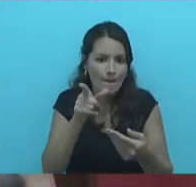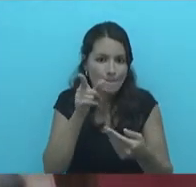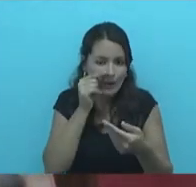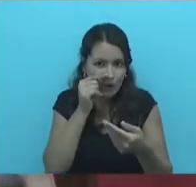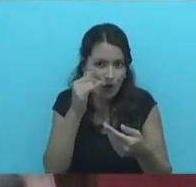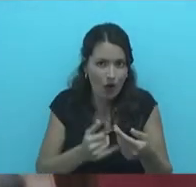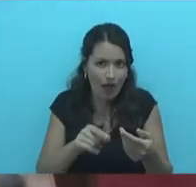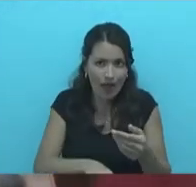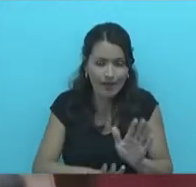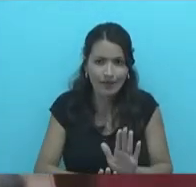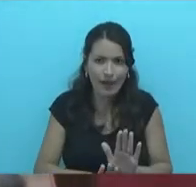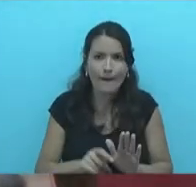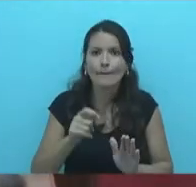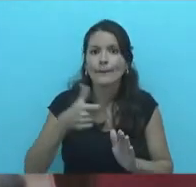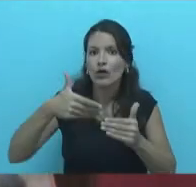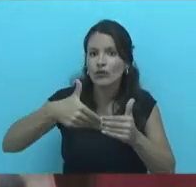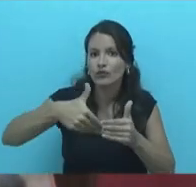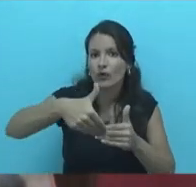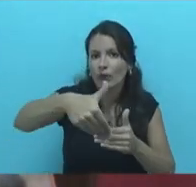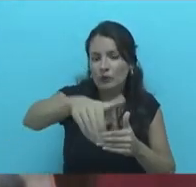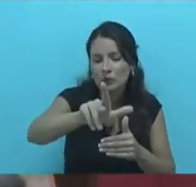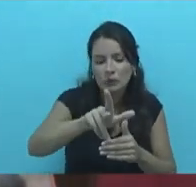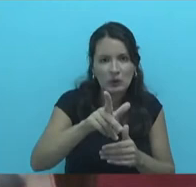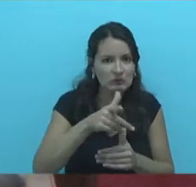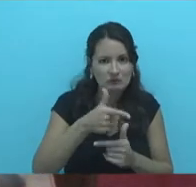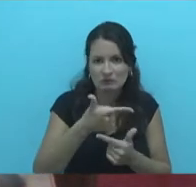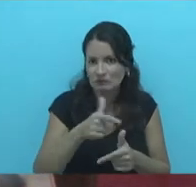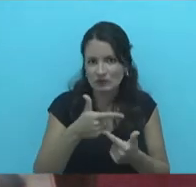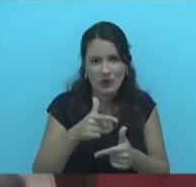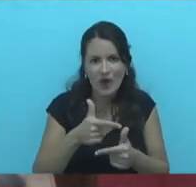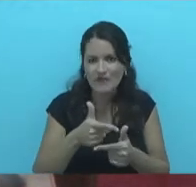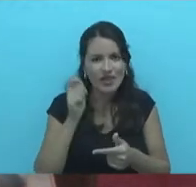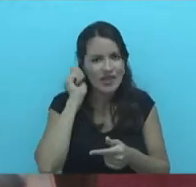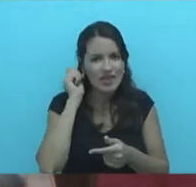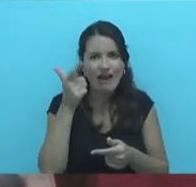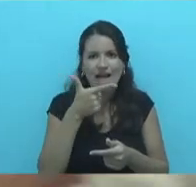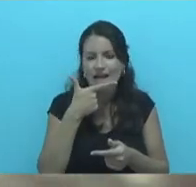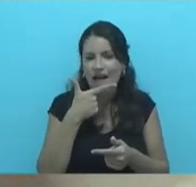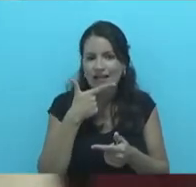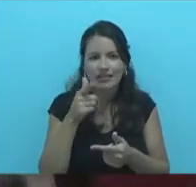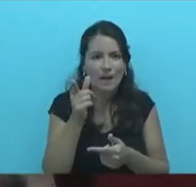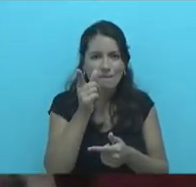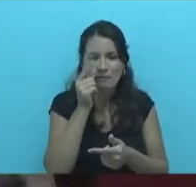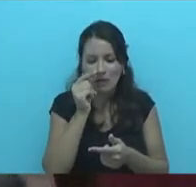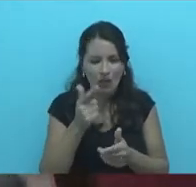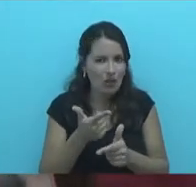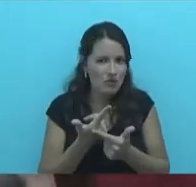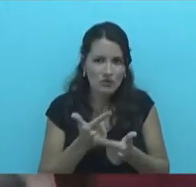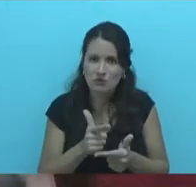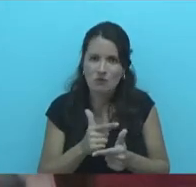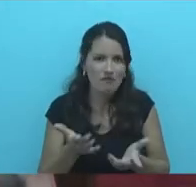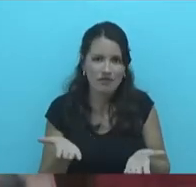se comprobó que no había el petróleo y el gas que se calculaba que fuera